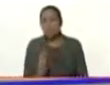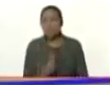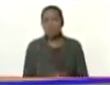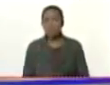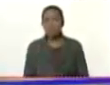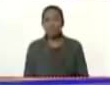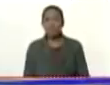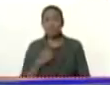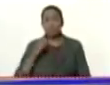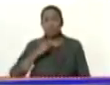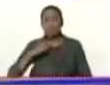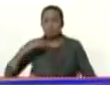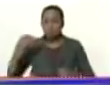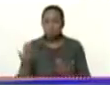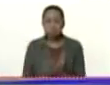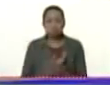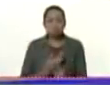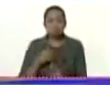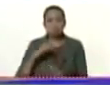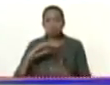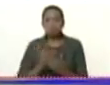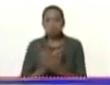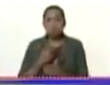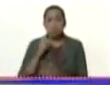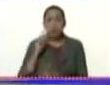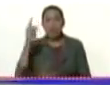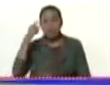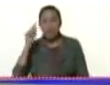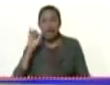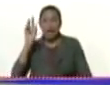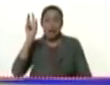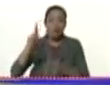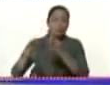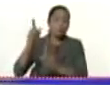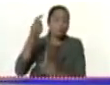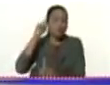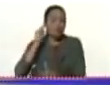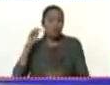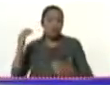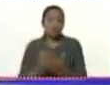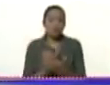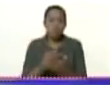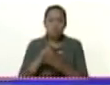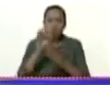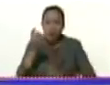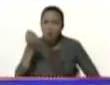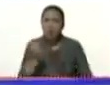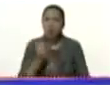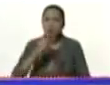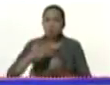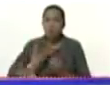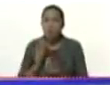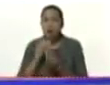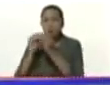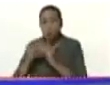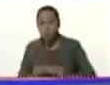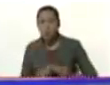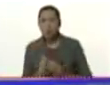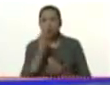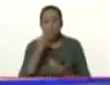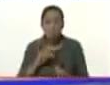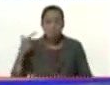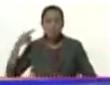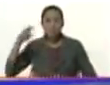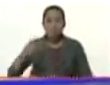derróquenme. Pero mientras tanto, mientras llega el día que ustedes me derroquen, déjense ayudar para mejorar los comedores, el transporte,